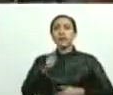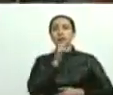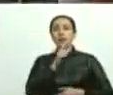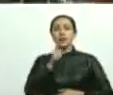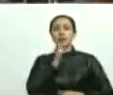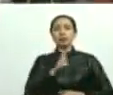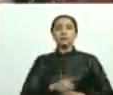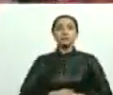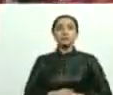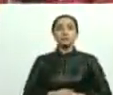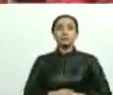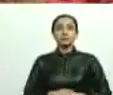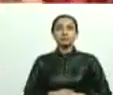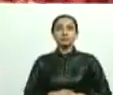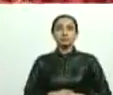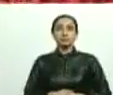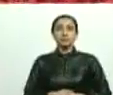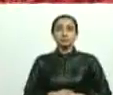gane,